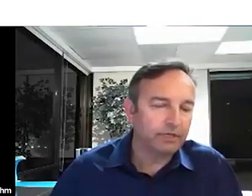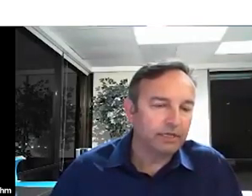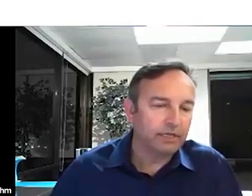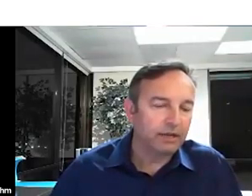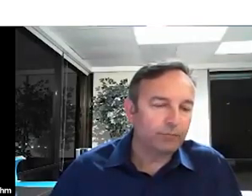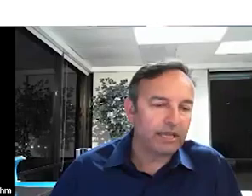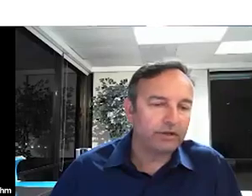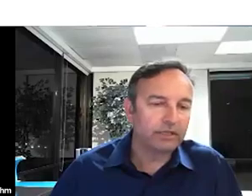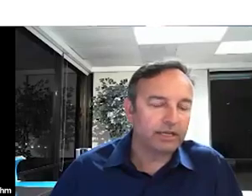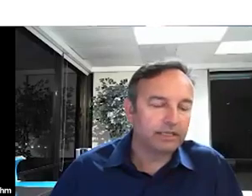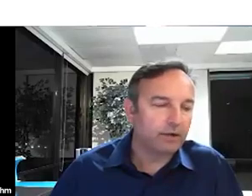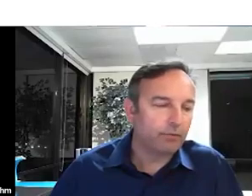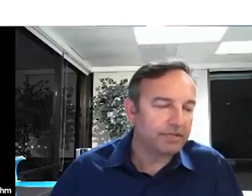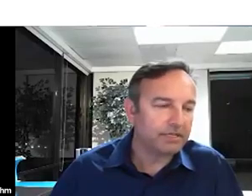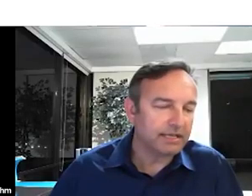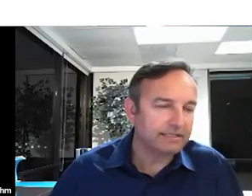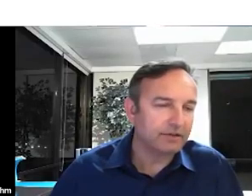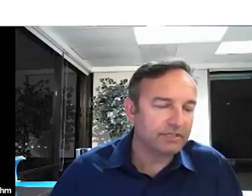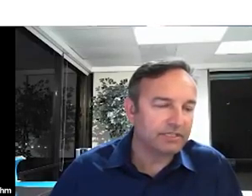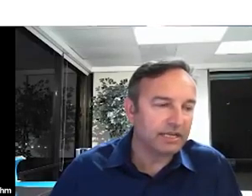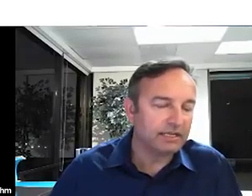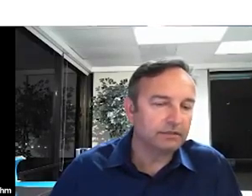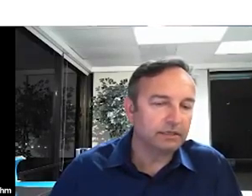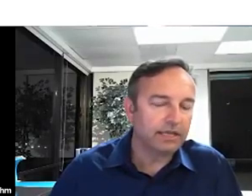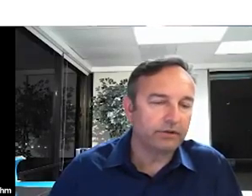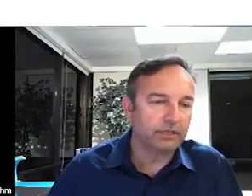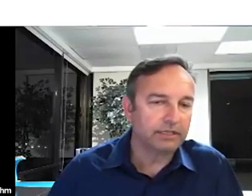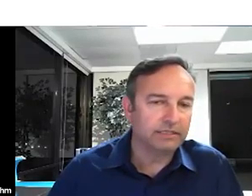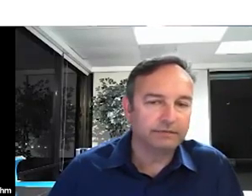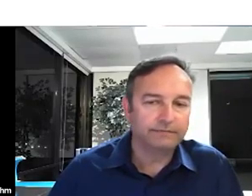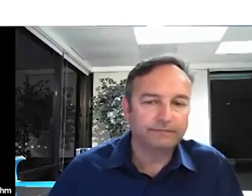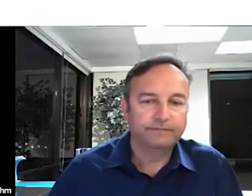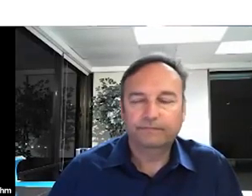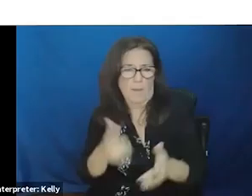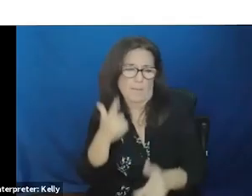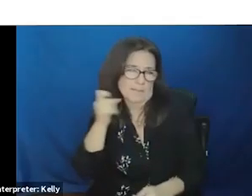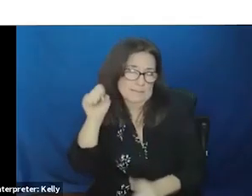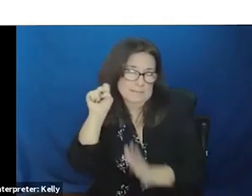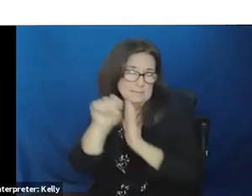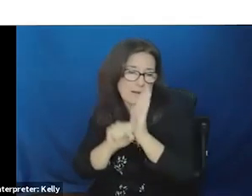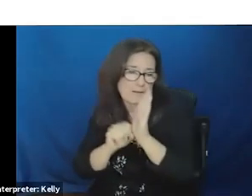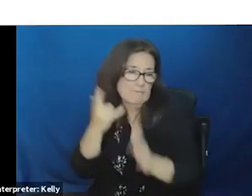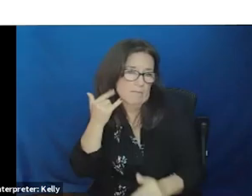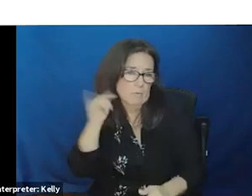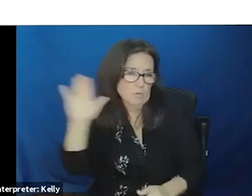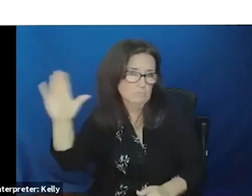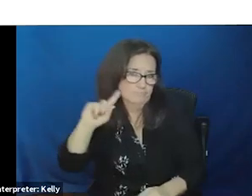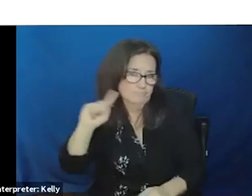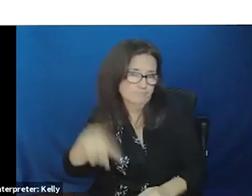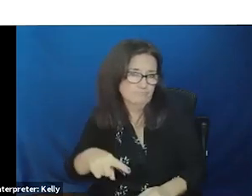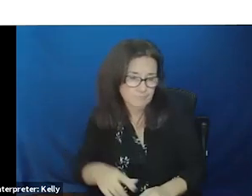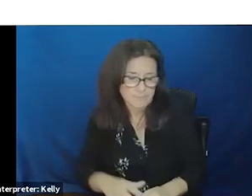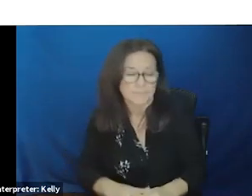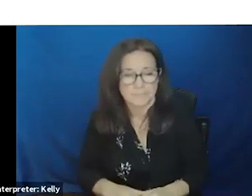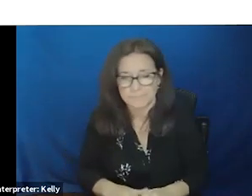20% de eso no es un 20 por ciento de todas las unidades sino el 20 por ciento del conteo